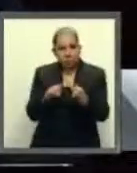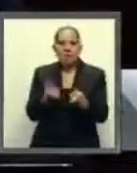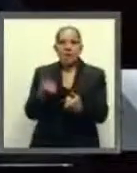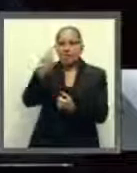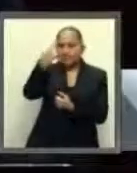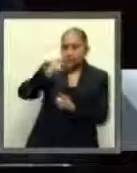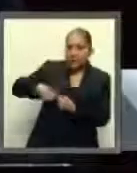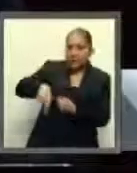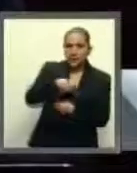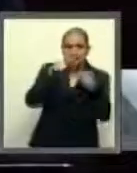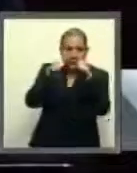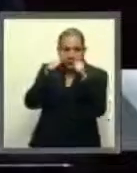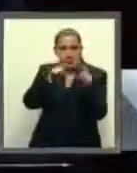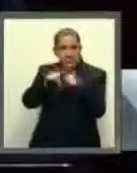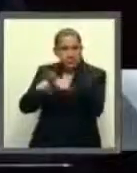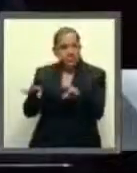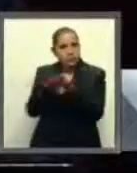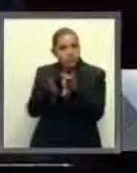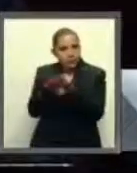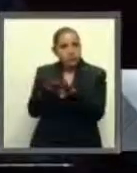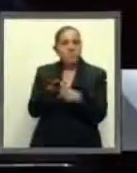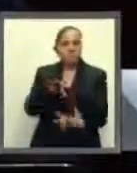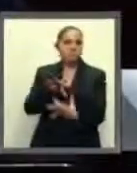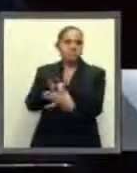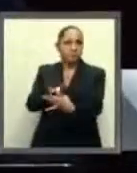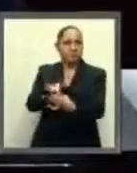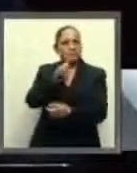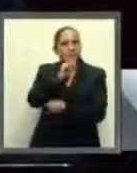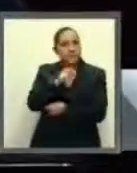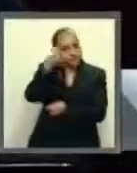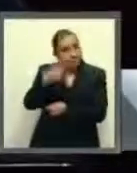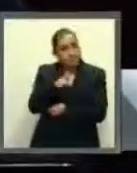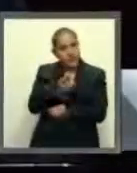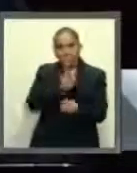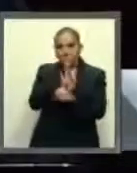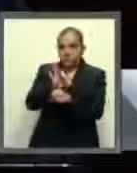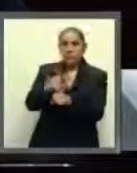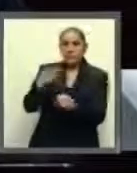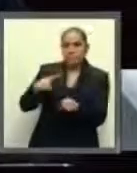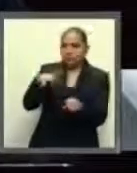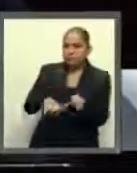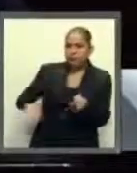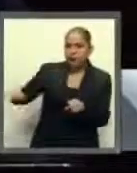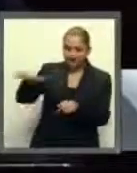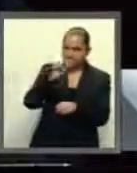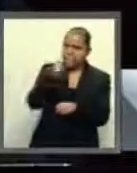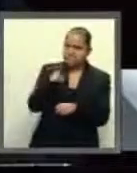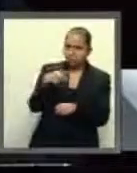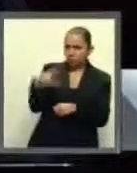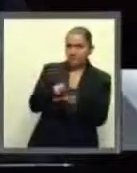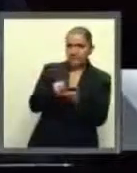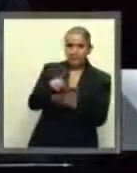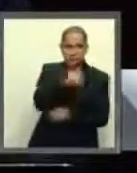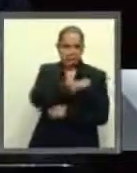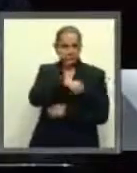y la idea de robustecer el sistema de protección social en salud. La idea